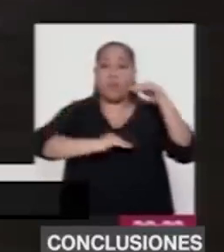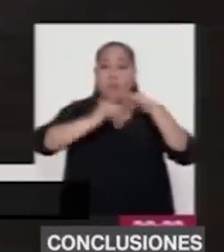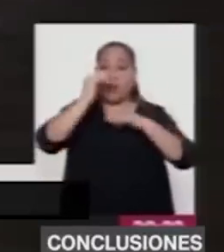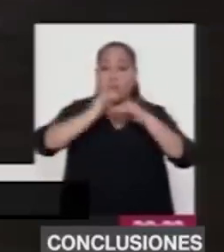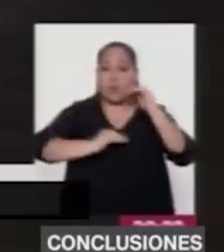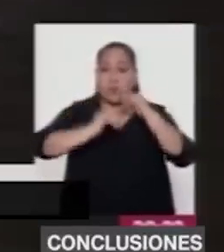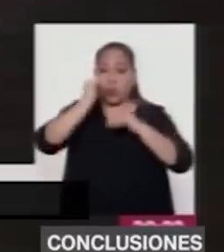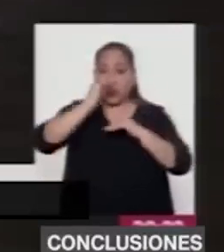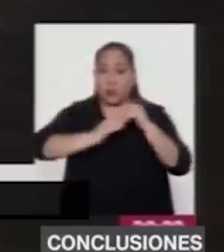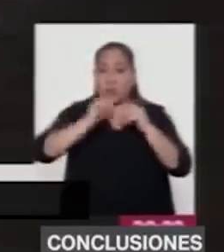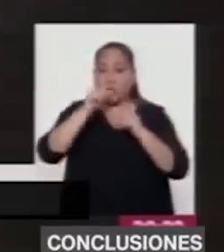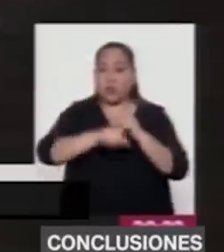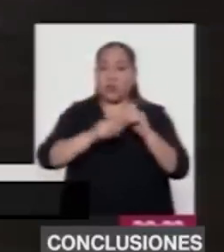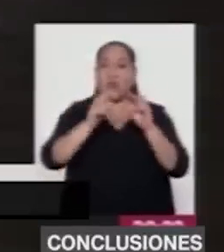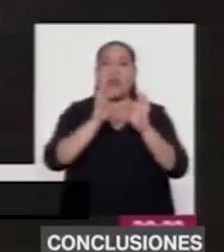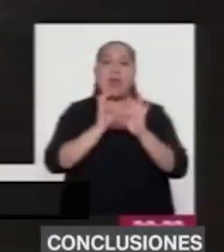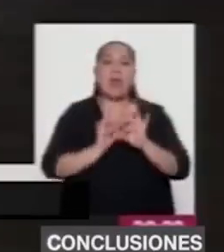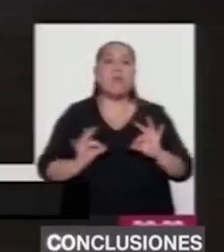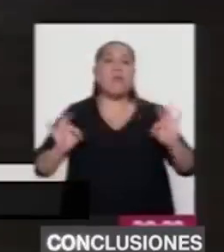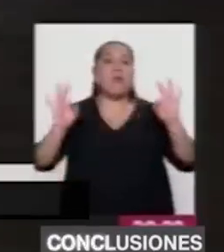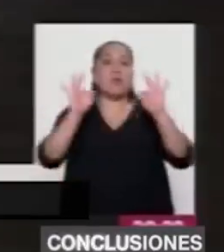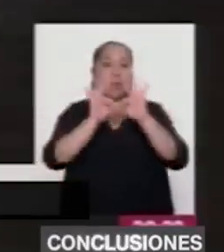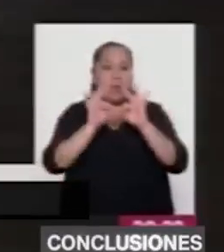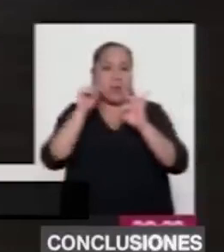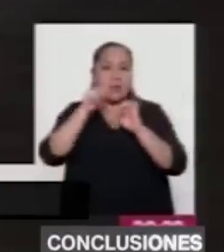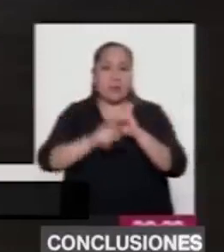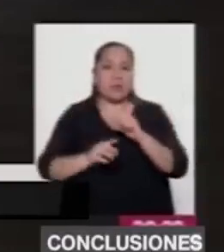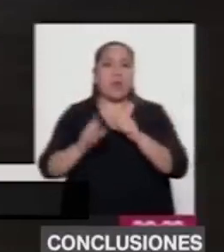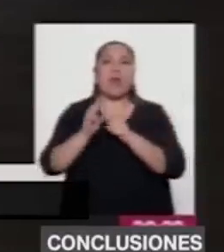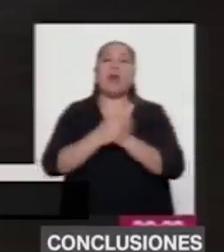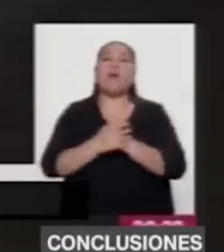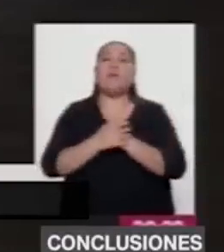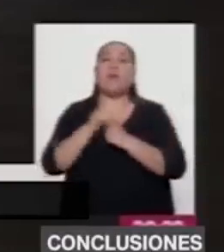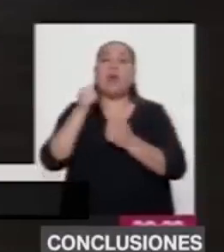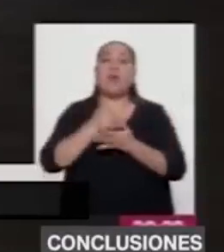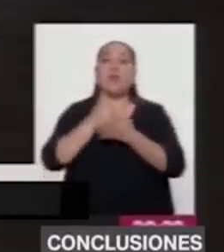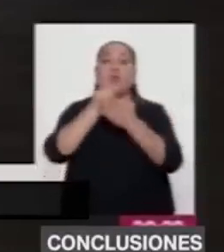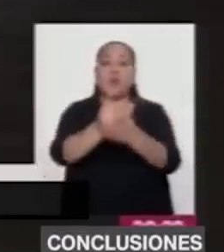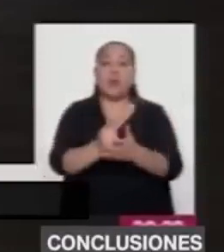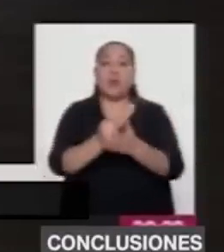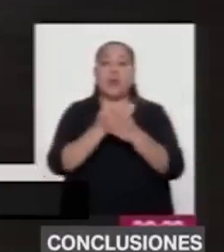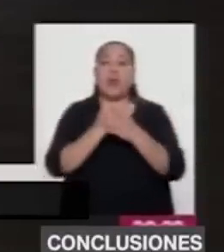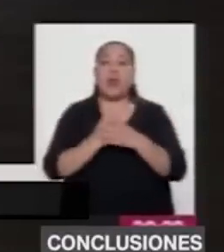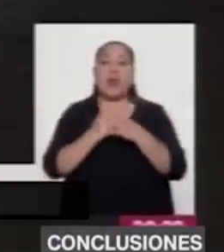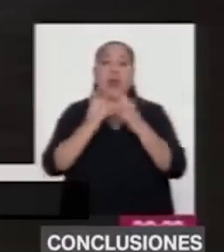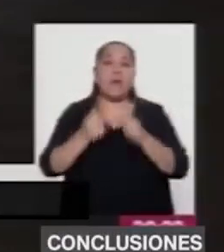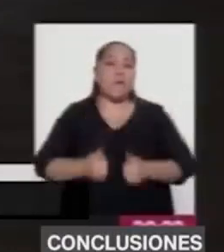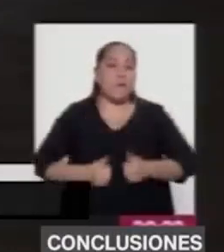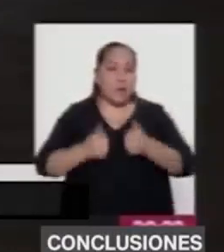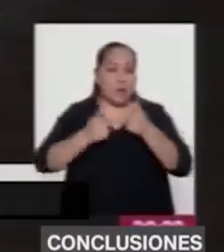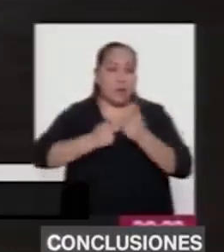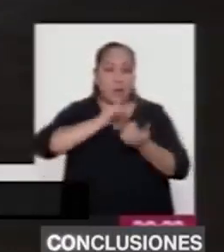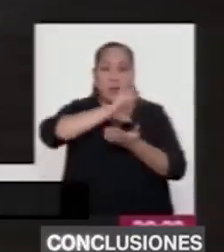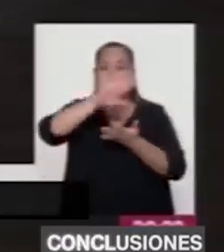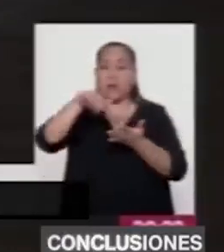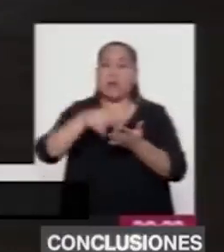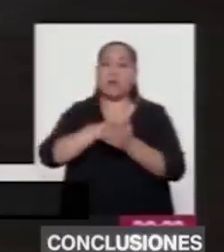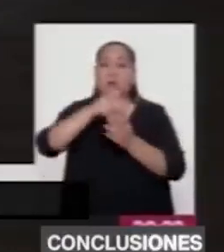que por su valor estratégico sirve para asegurar la vida la subsistencia de todos los peruanos